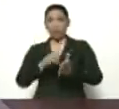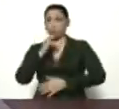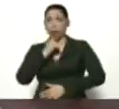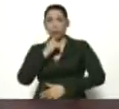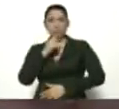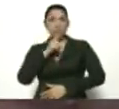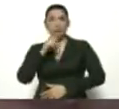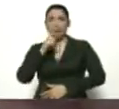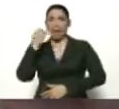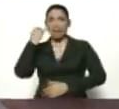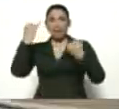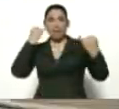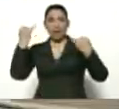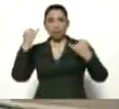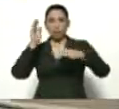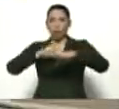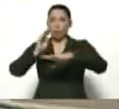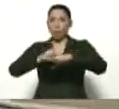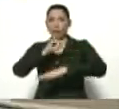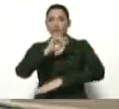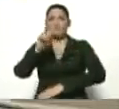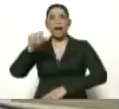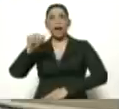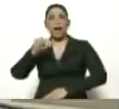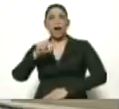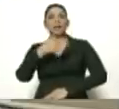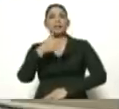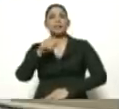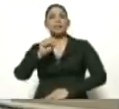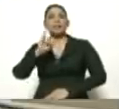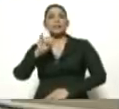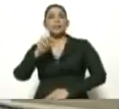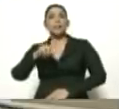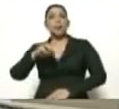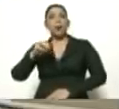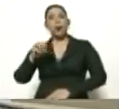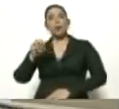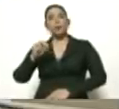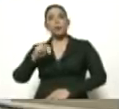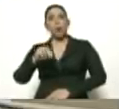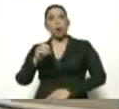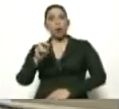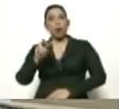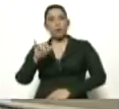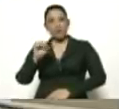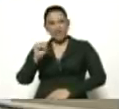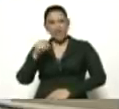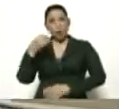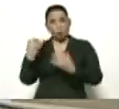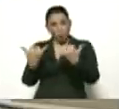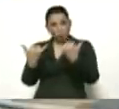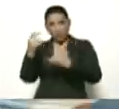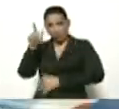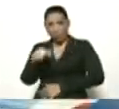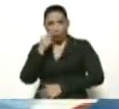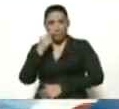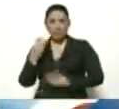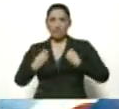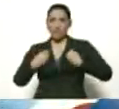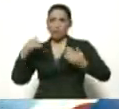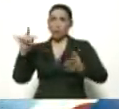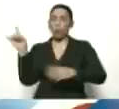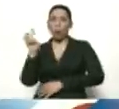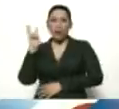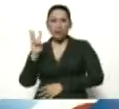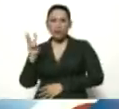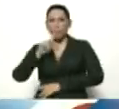que convoque a iván simonovis que estaba actualmente en washington en los estados unidos de norteamérica y le pregunté no